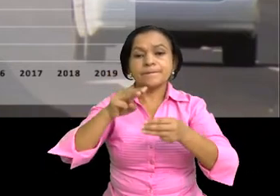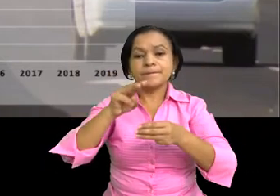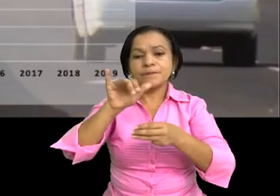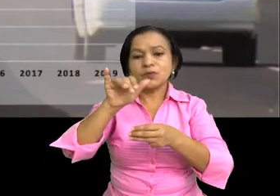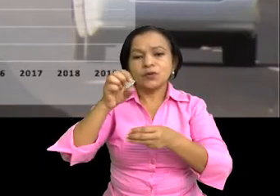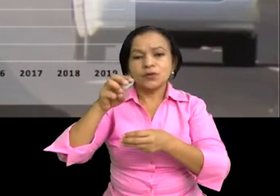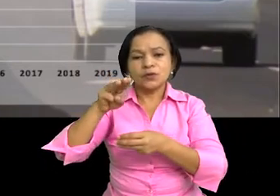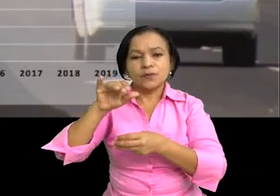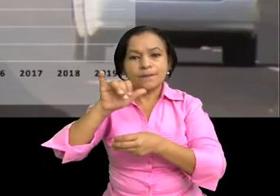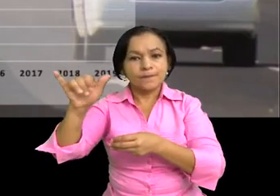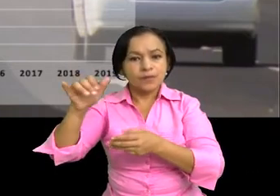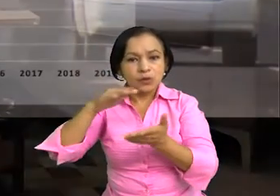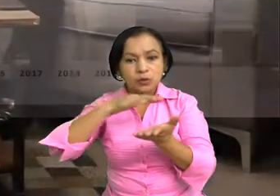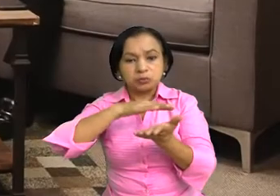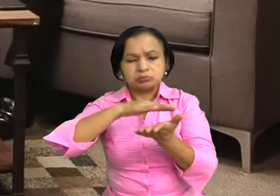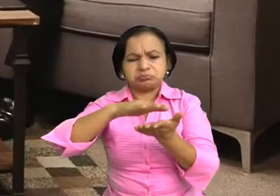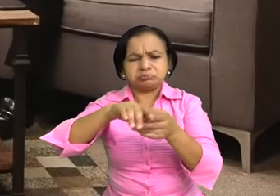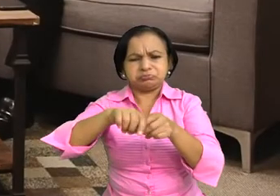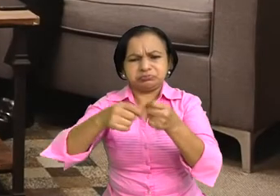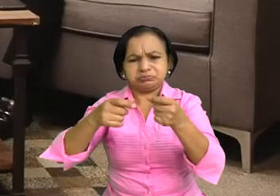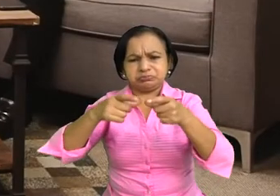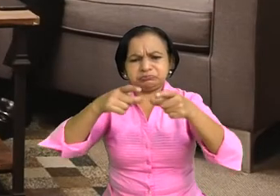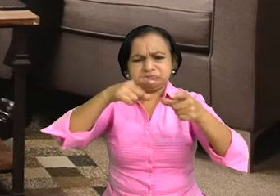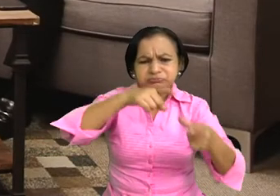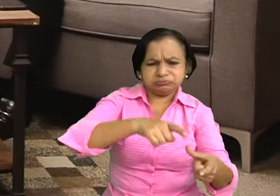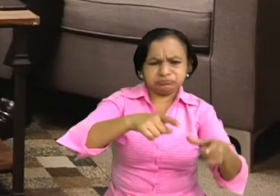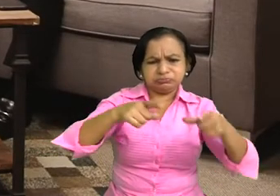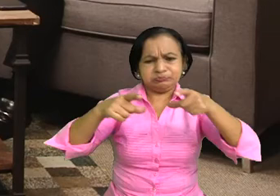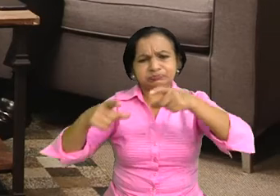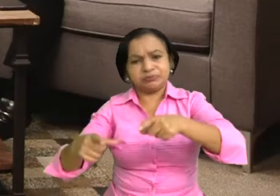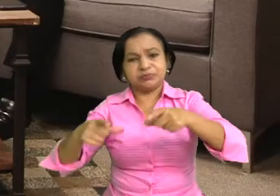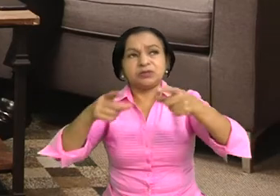era una superficie cratérica. Sobre el mar.